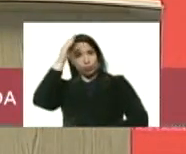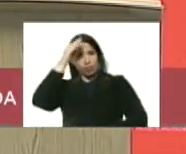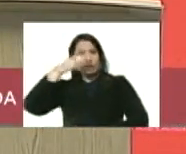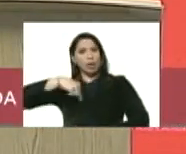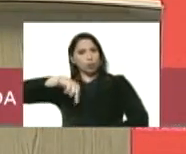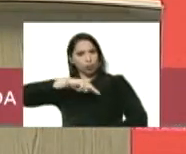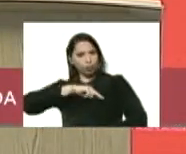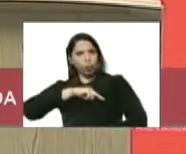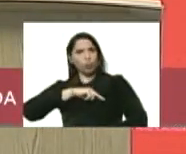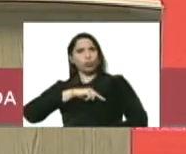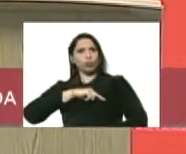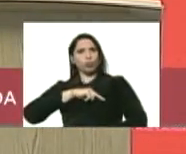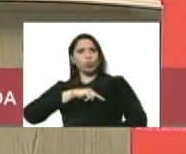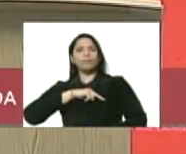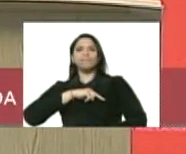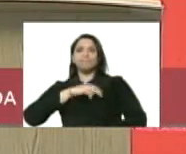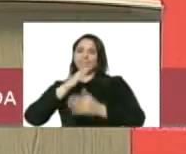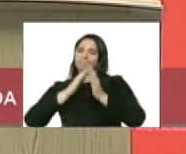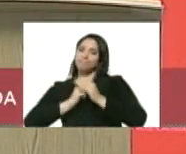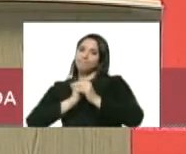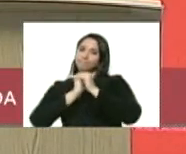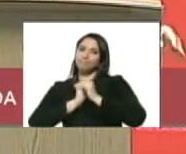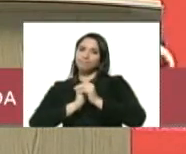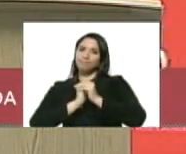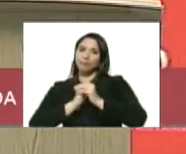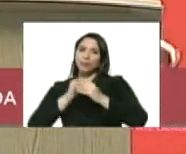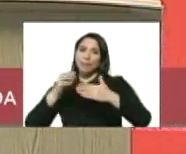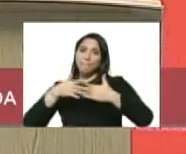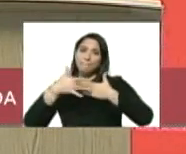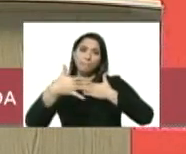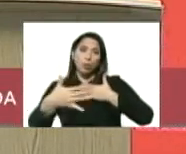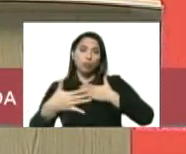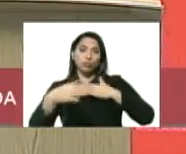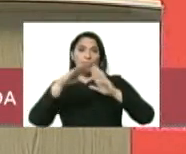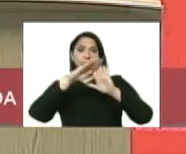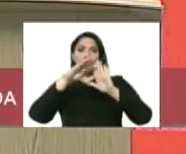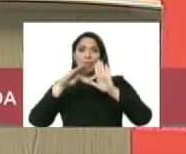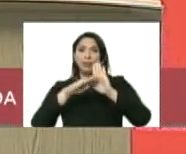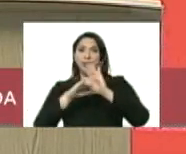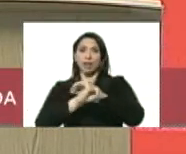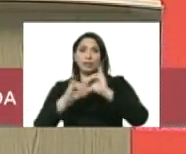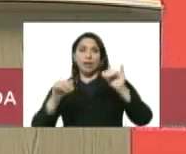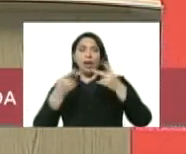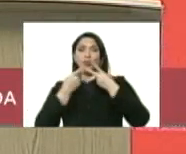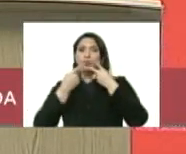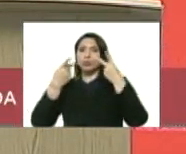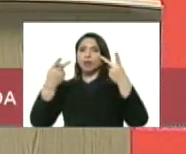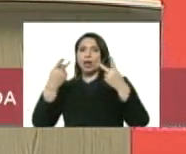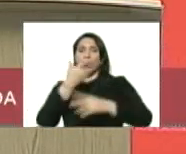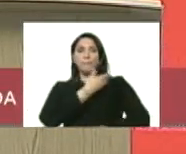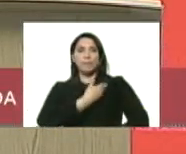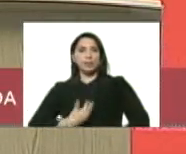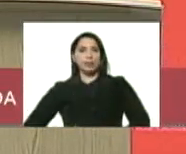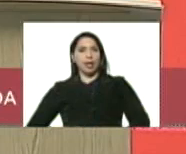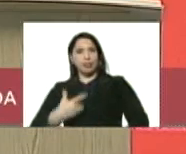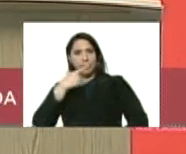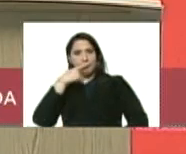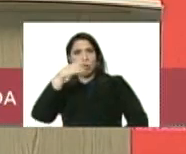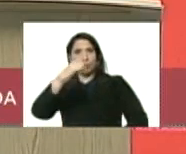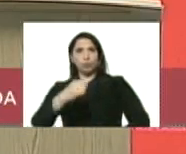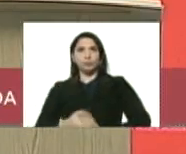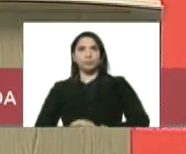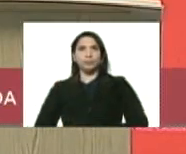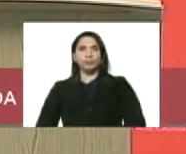que estamos apelando para las próximas medidas que serán anunciadas por el presidente Nicolás